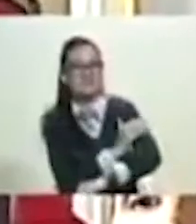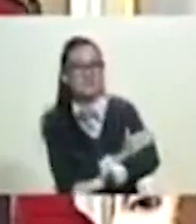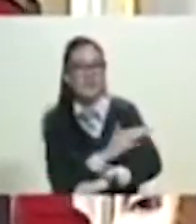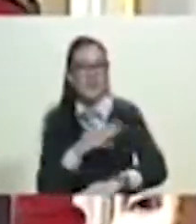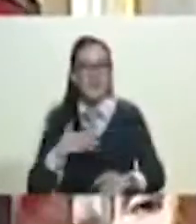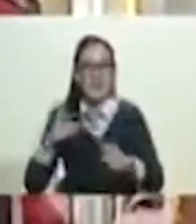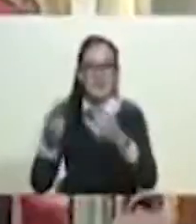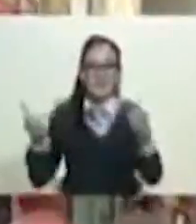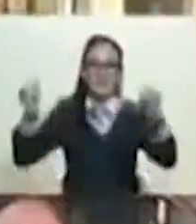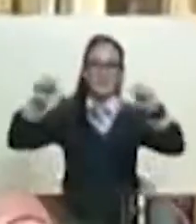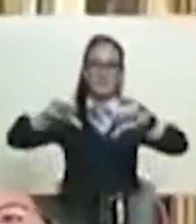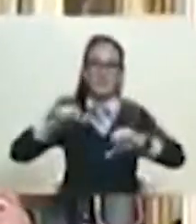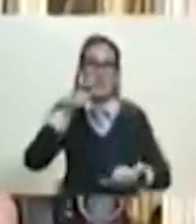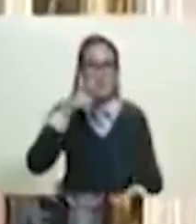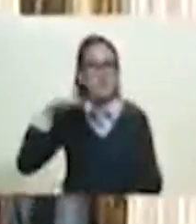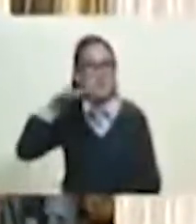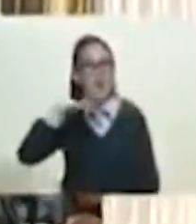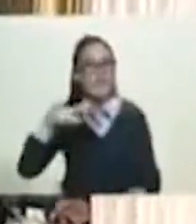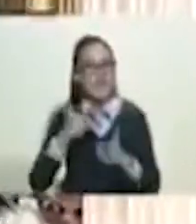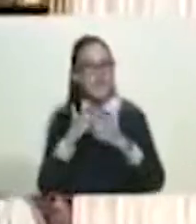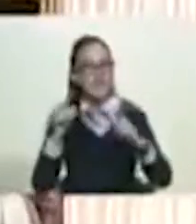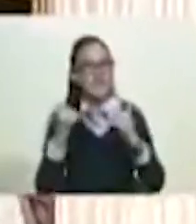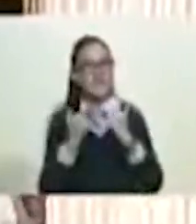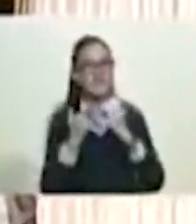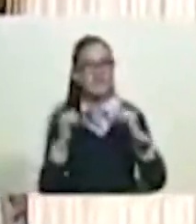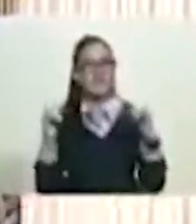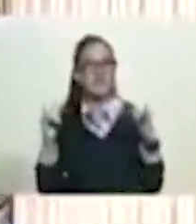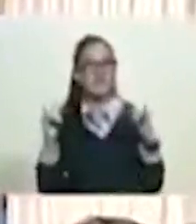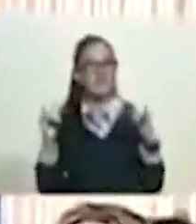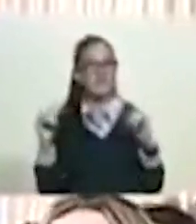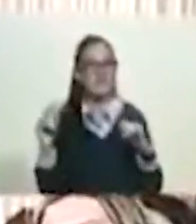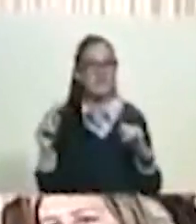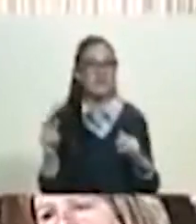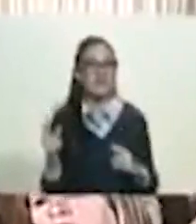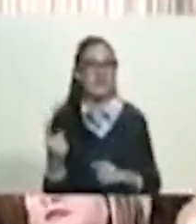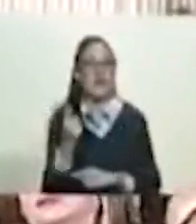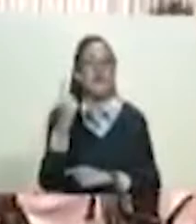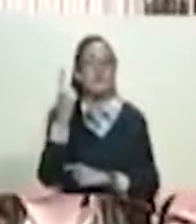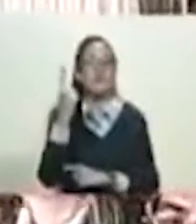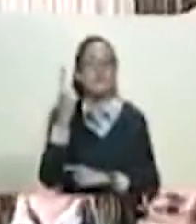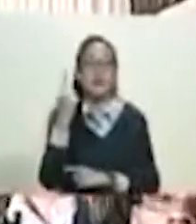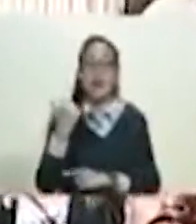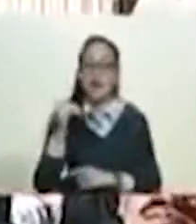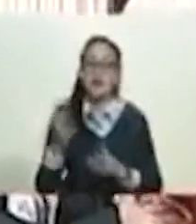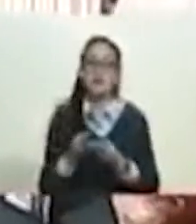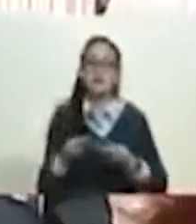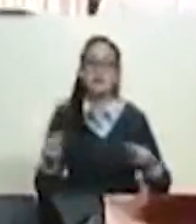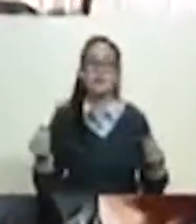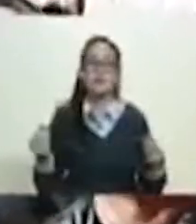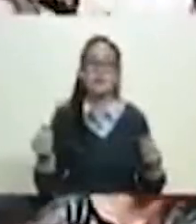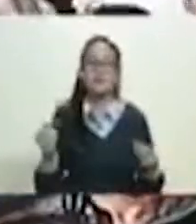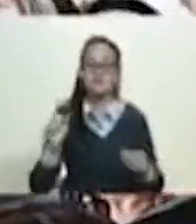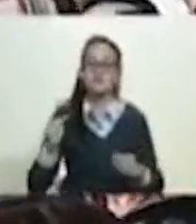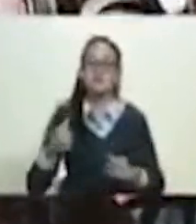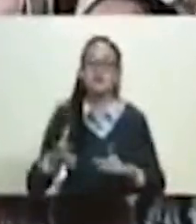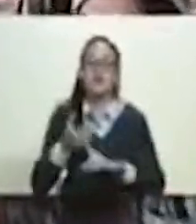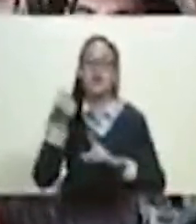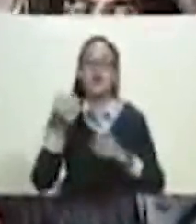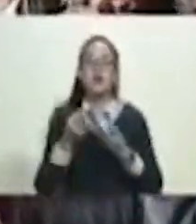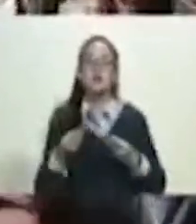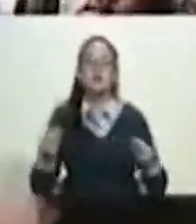círculo de los autócratas del mundo maduro y rodríguez ya tuvieron su primer logro conjunto la división de los países americanos